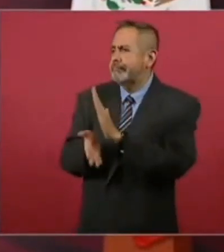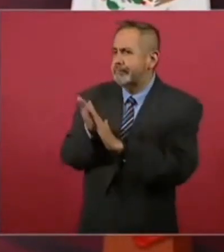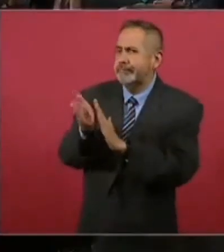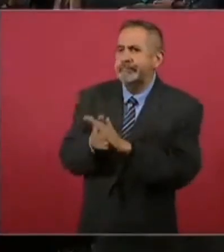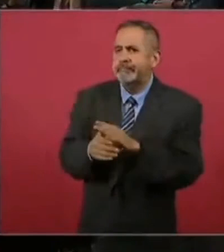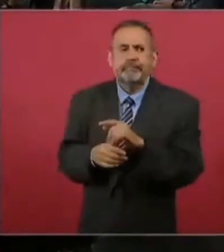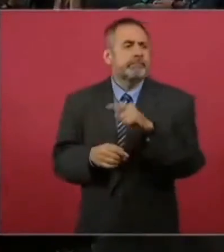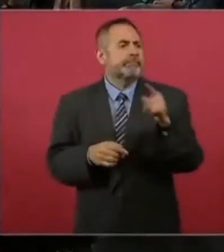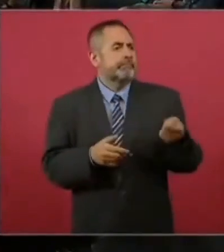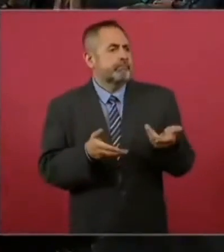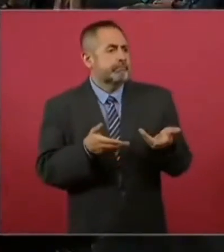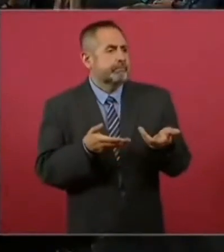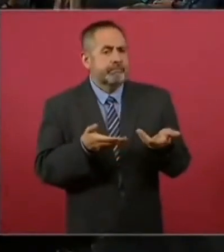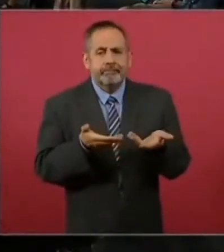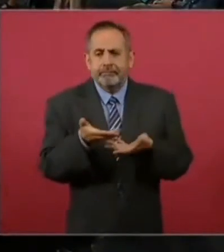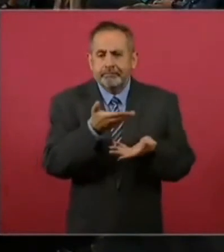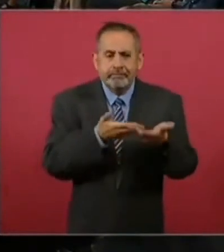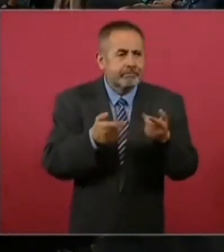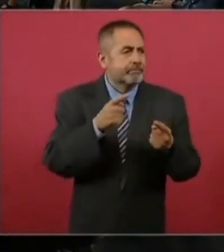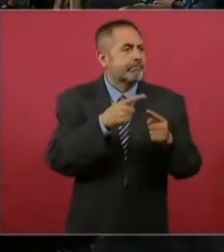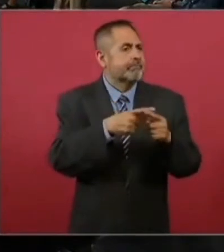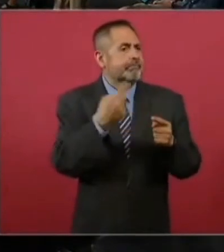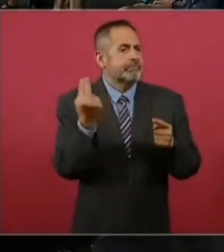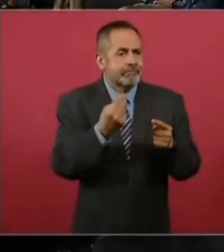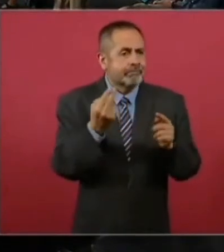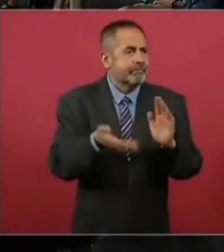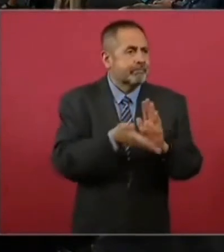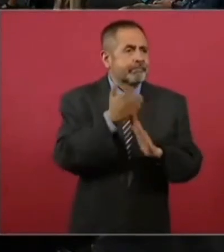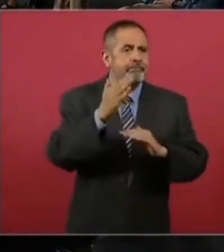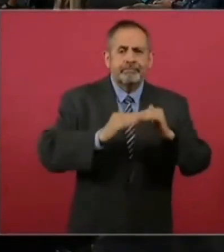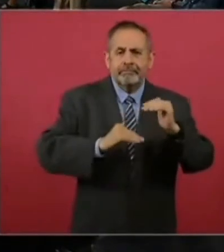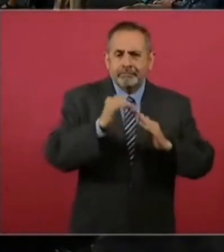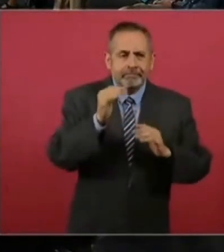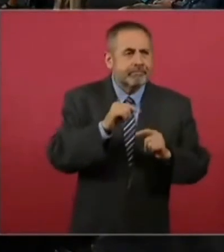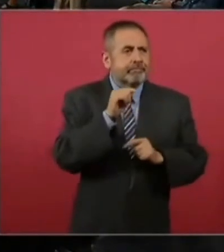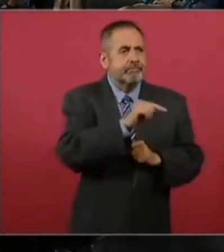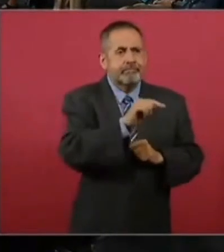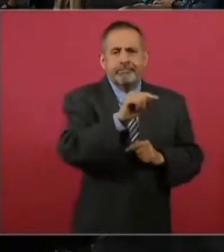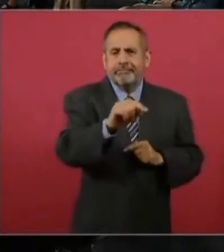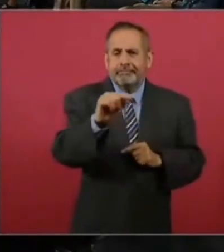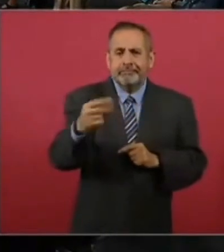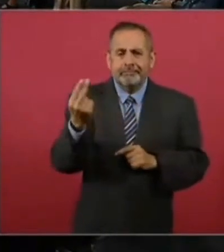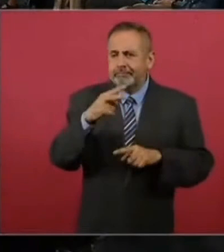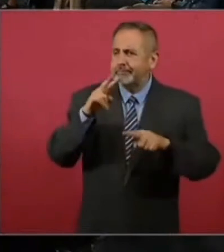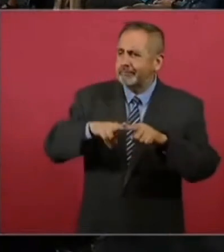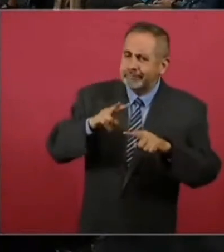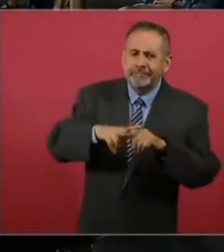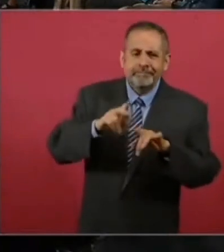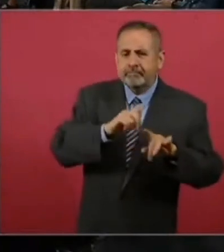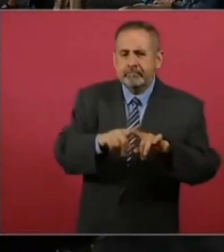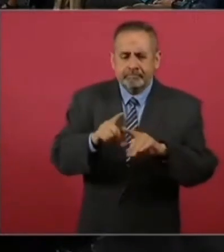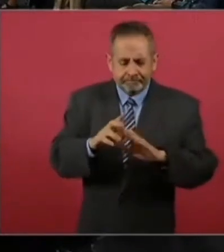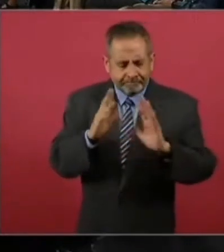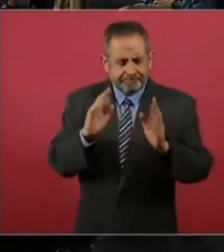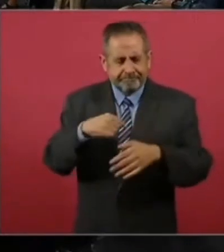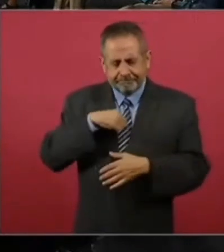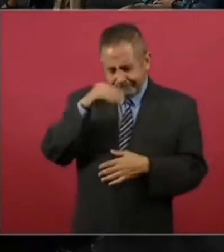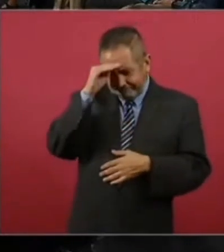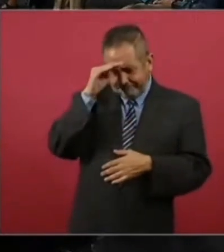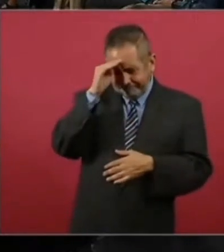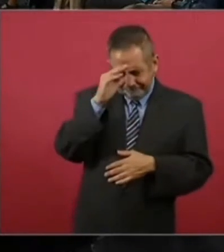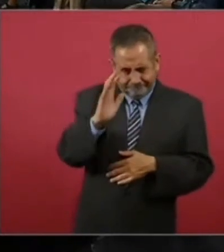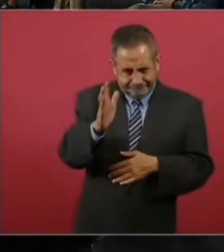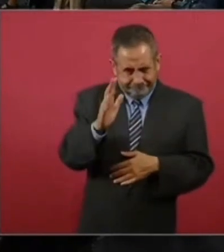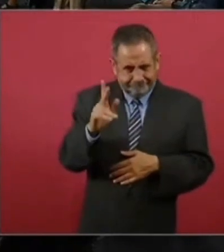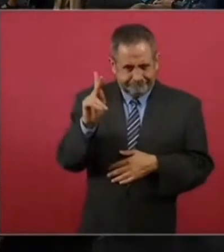requieren servicios, se requieren espacios públicos y ya están contemplados.